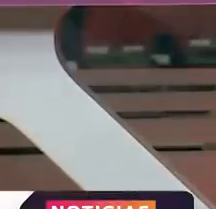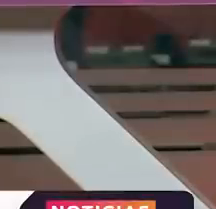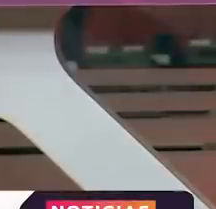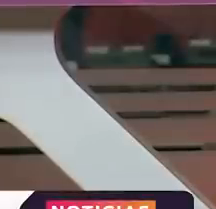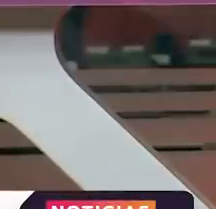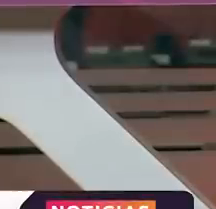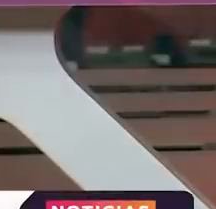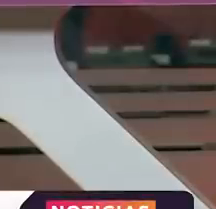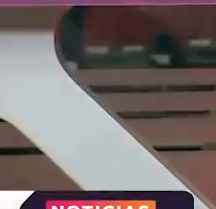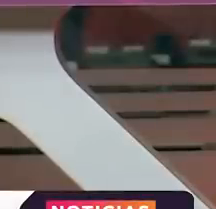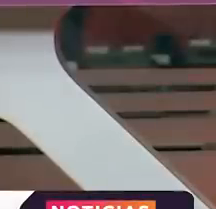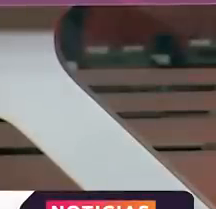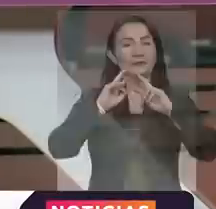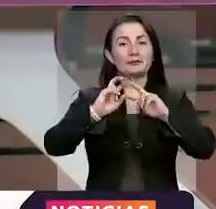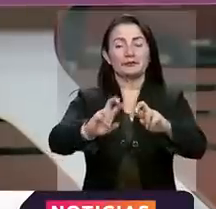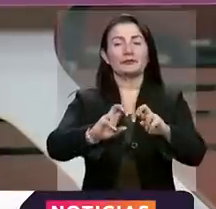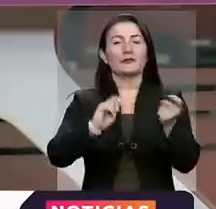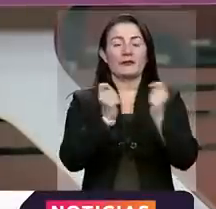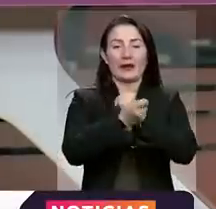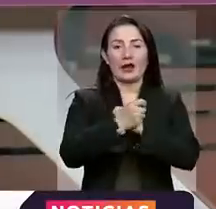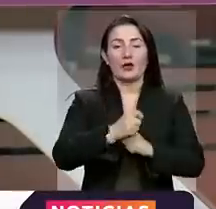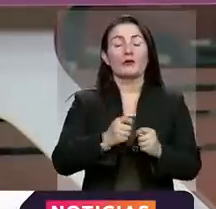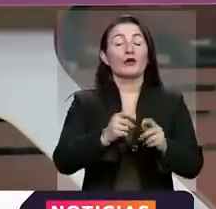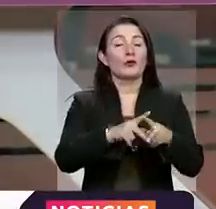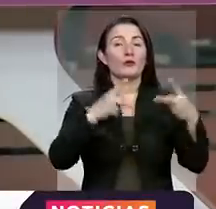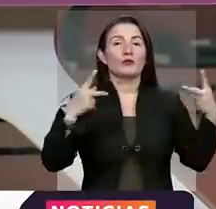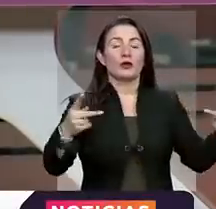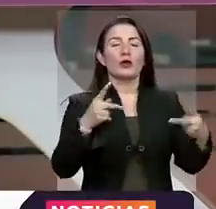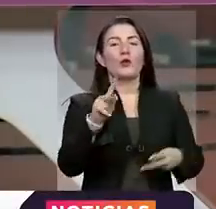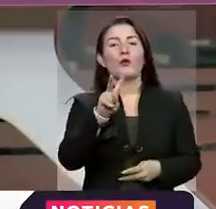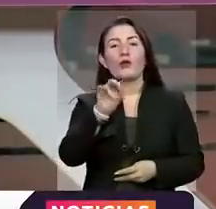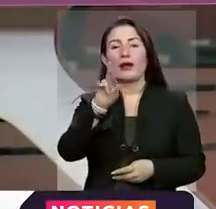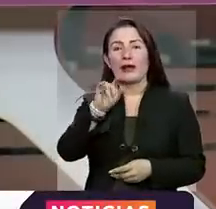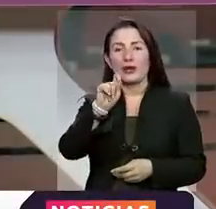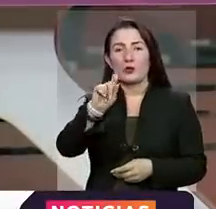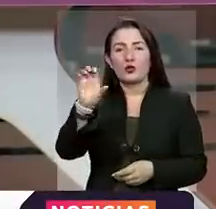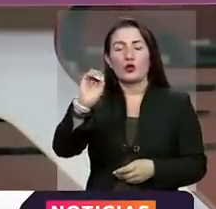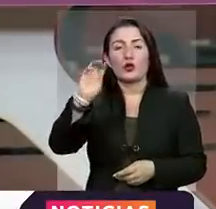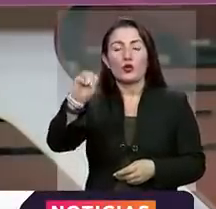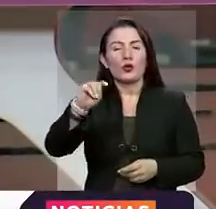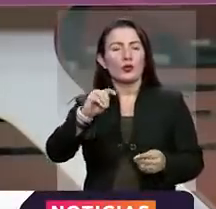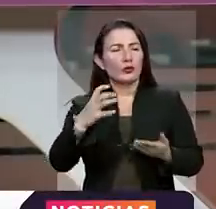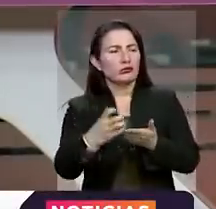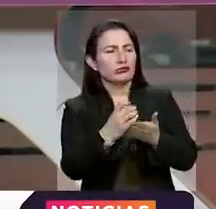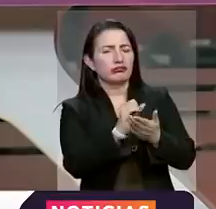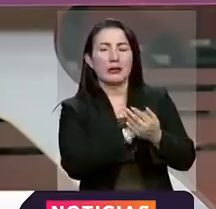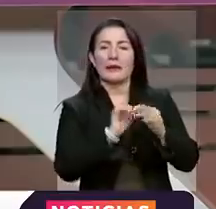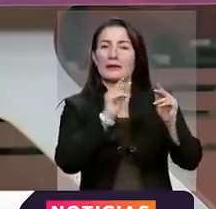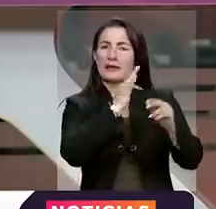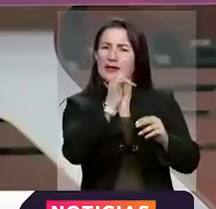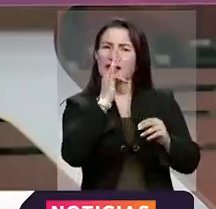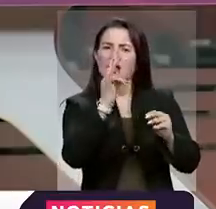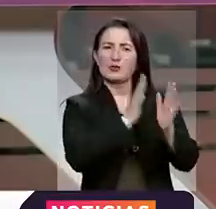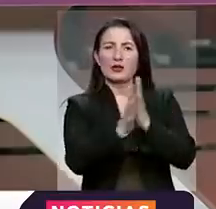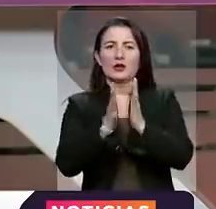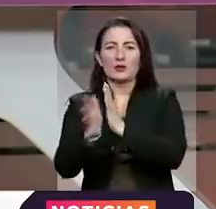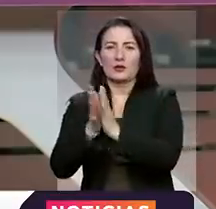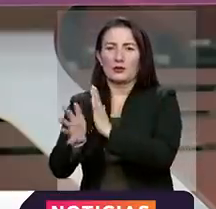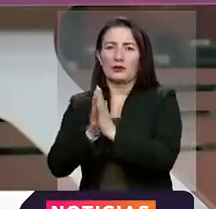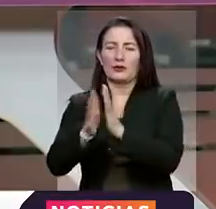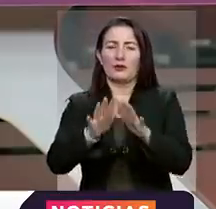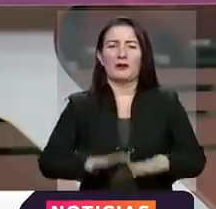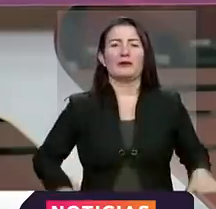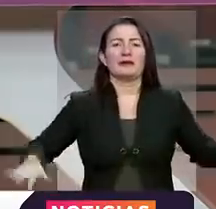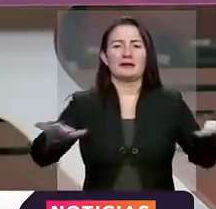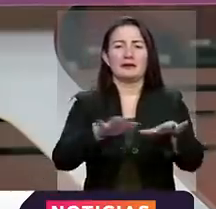Una investigación periodística de Cambio El Espectador y Vorágine.com permitió recopilar sobre el terreno testimonios que revelan parte de lo ocurrido el